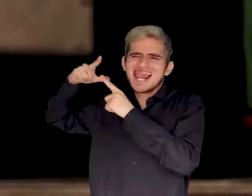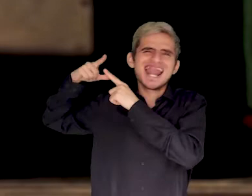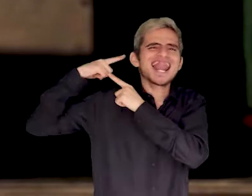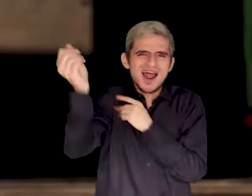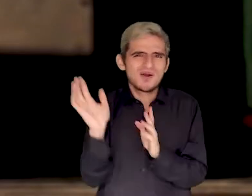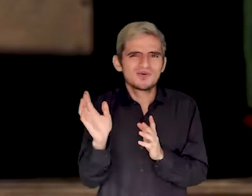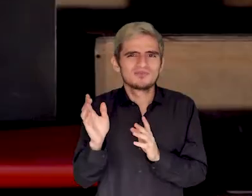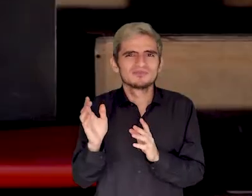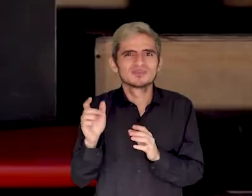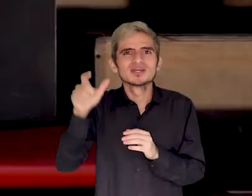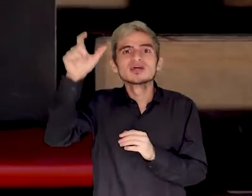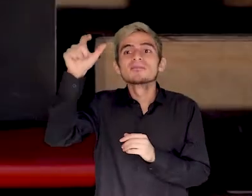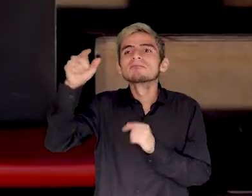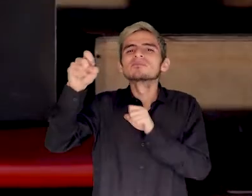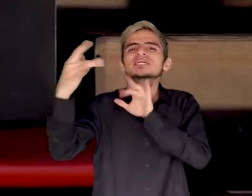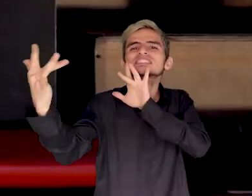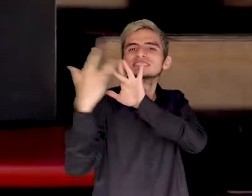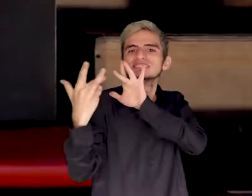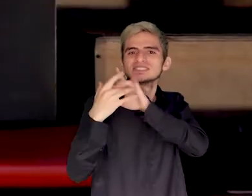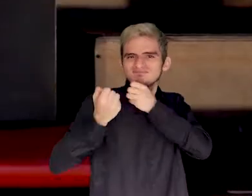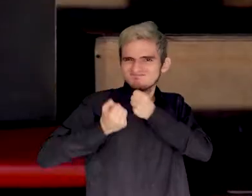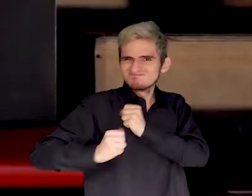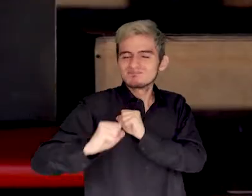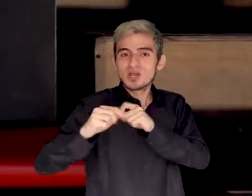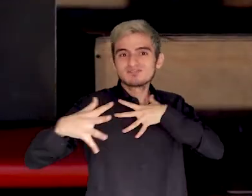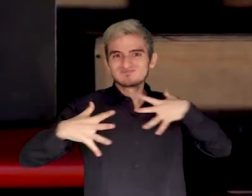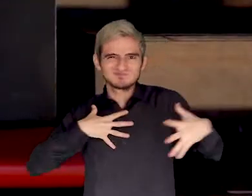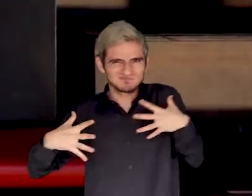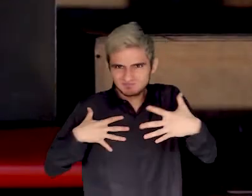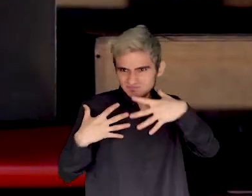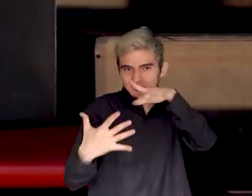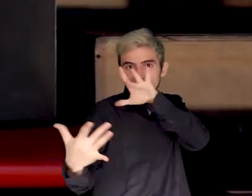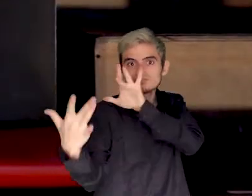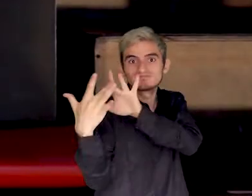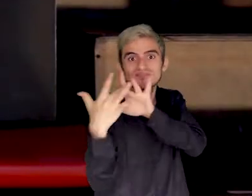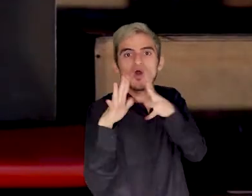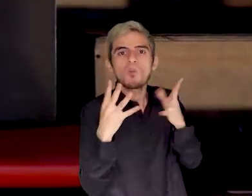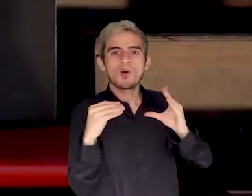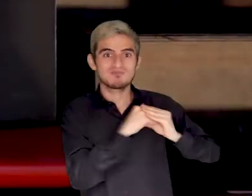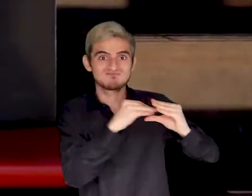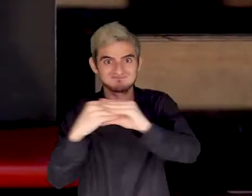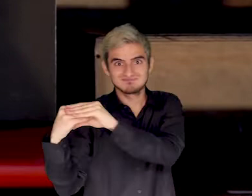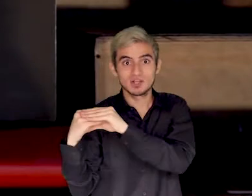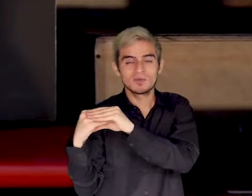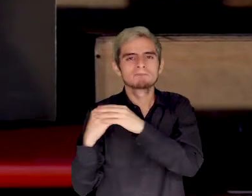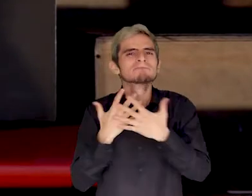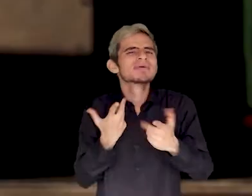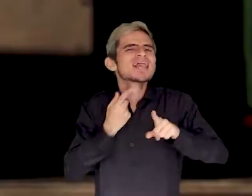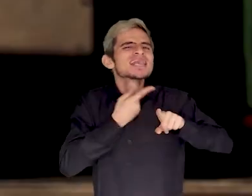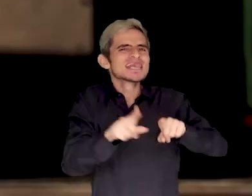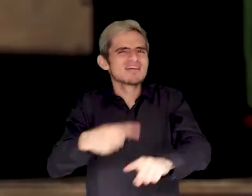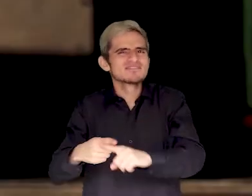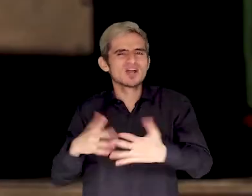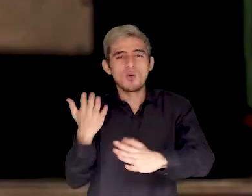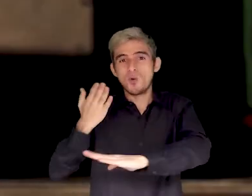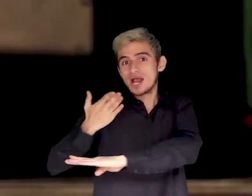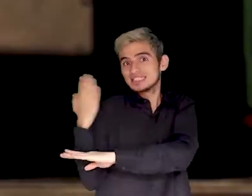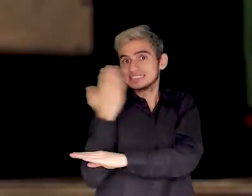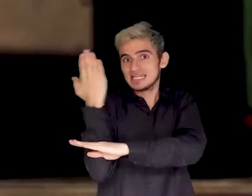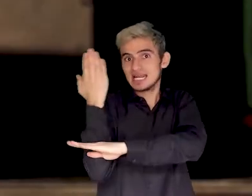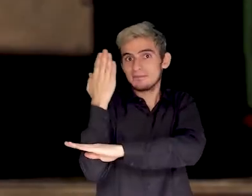el gesto porque pues buscas llegar hasta la última persona que está ya en la última grada, en la última